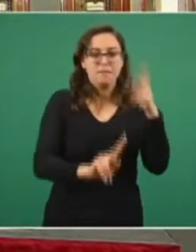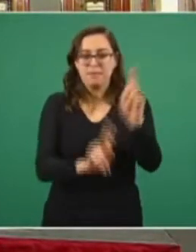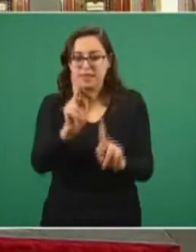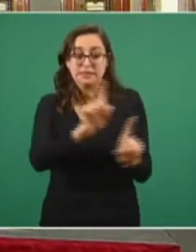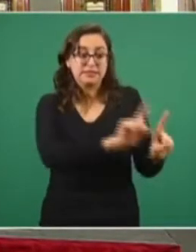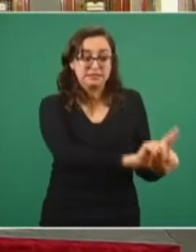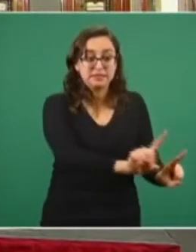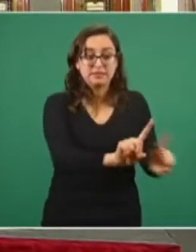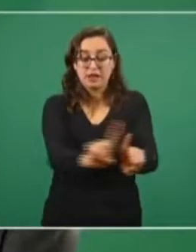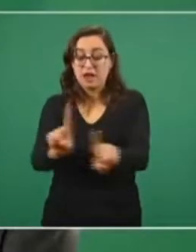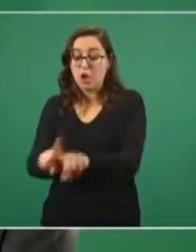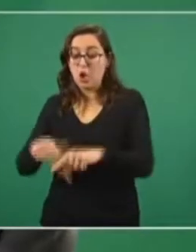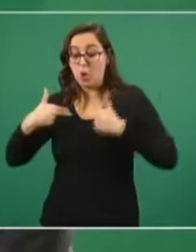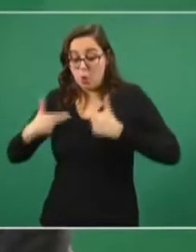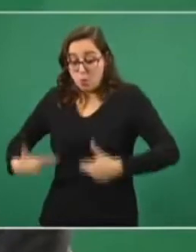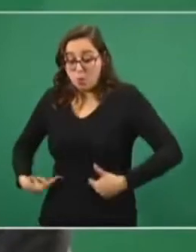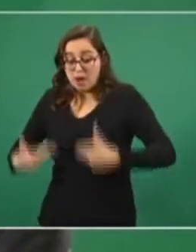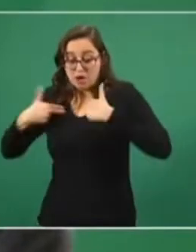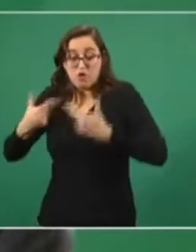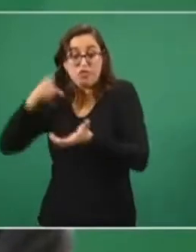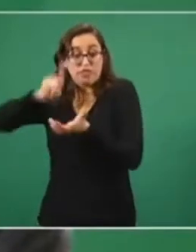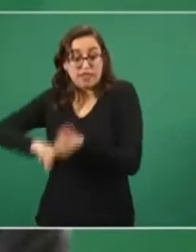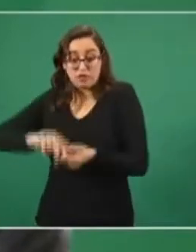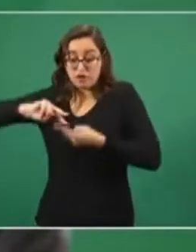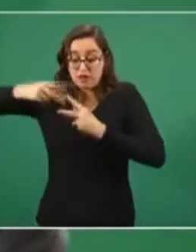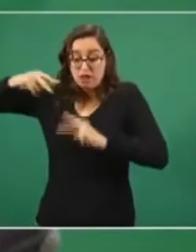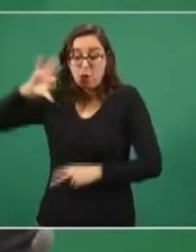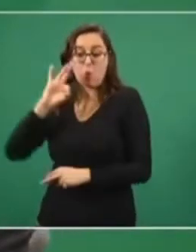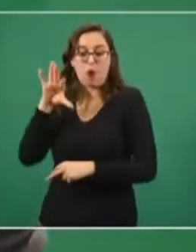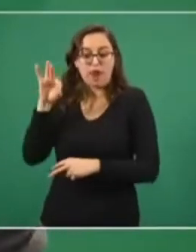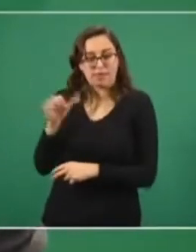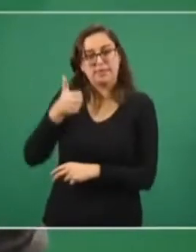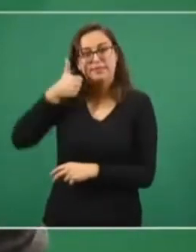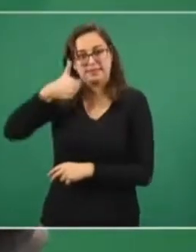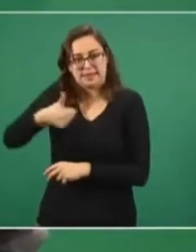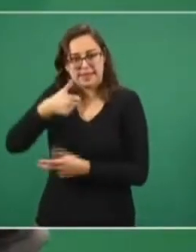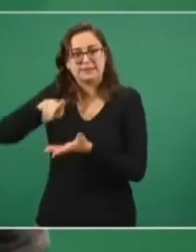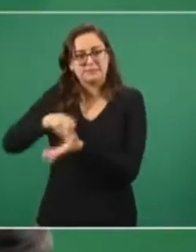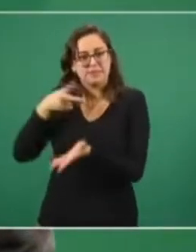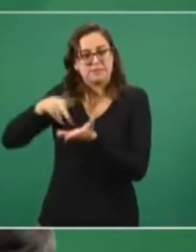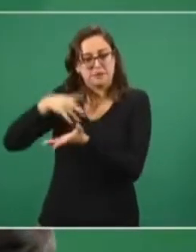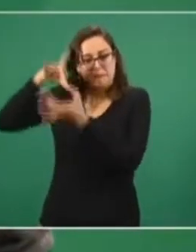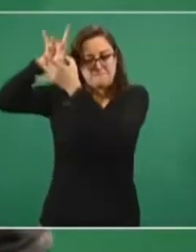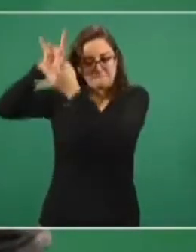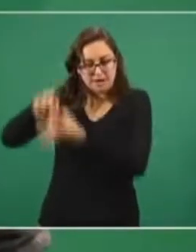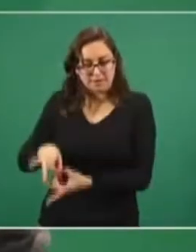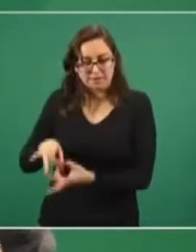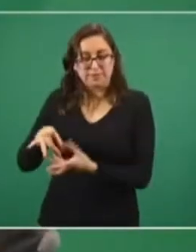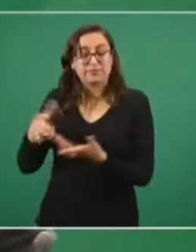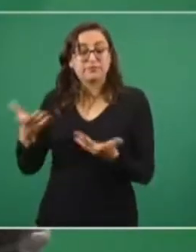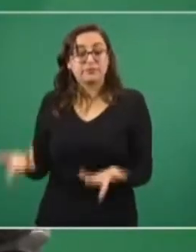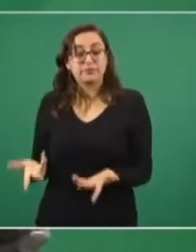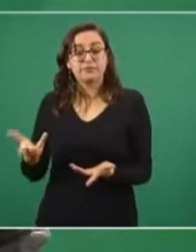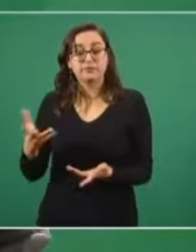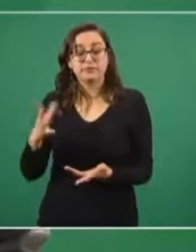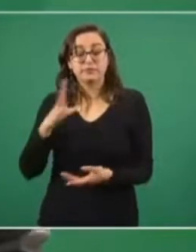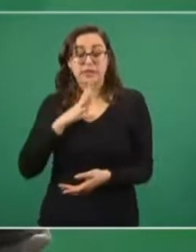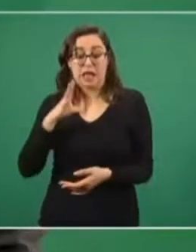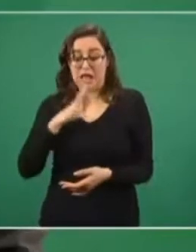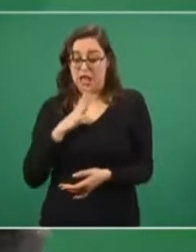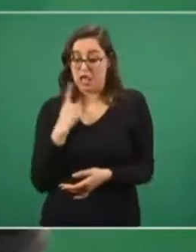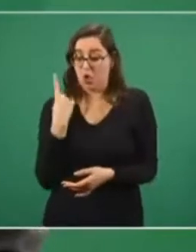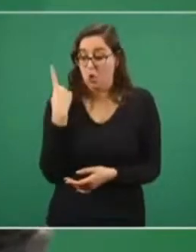tiene 46 cromosomas. Y hay uno de los cromosomas que característicamente tiene